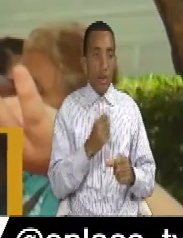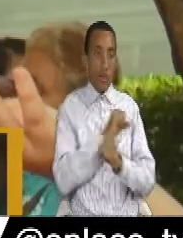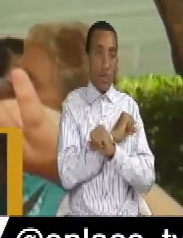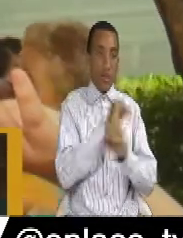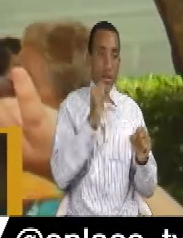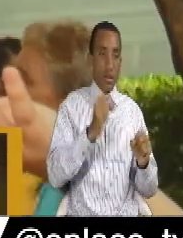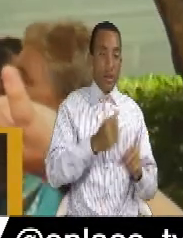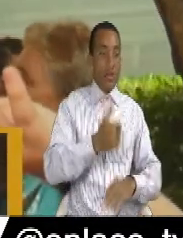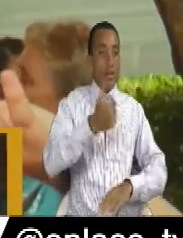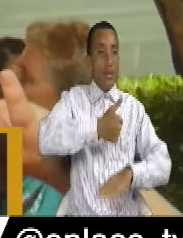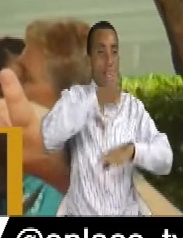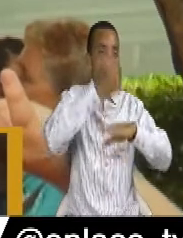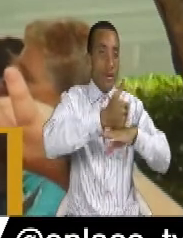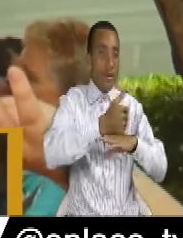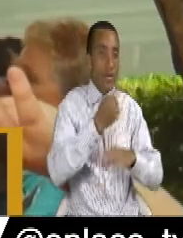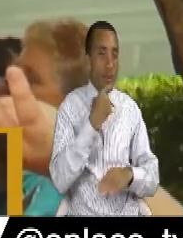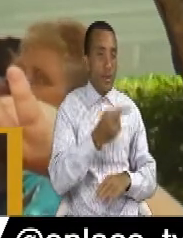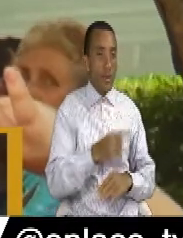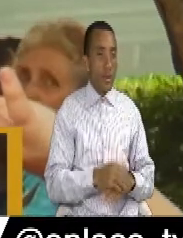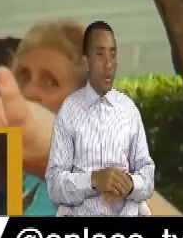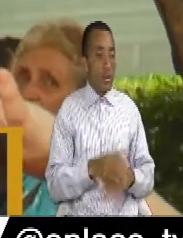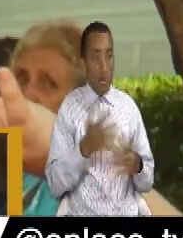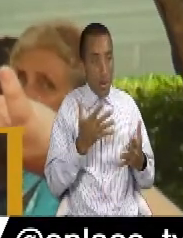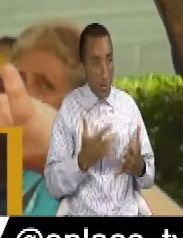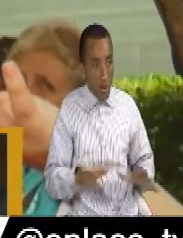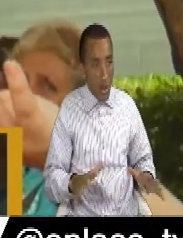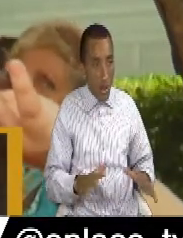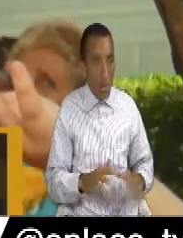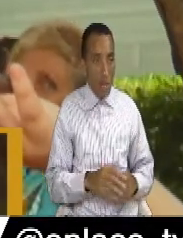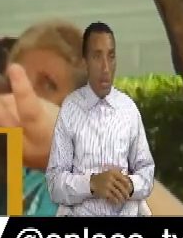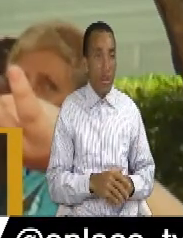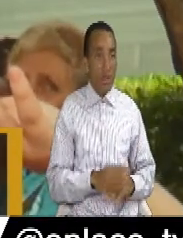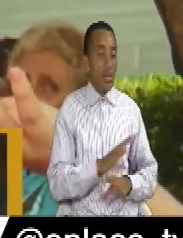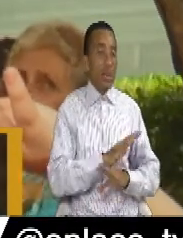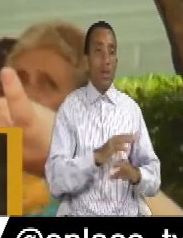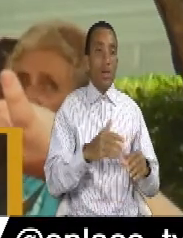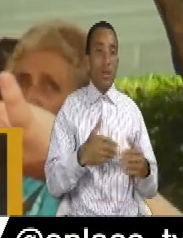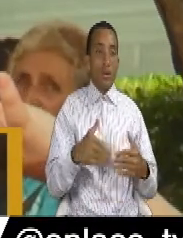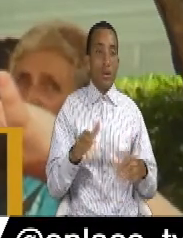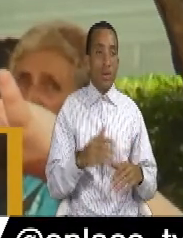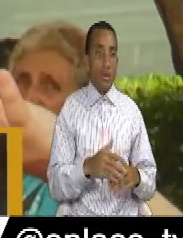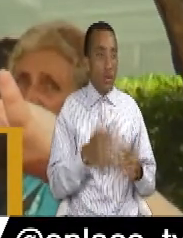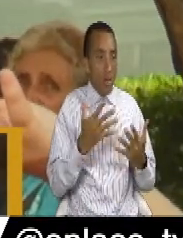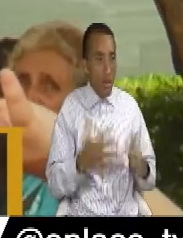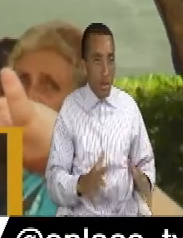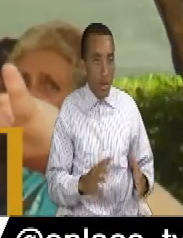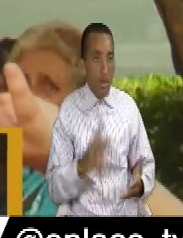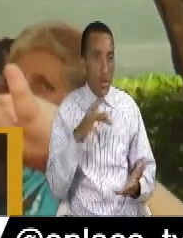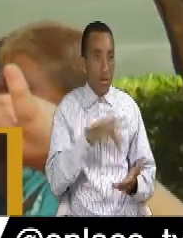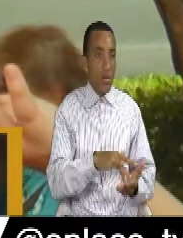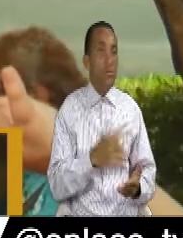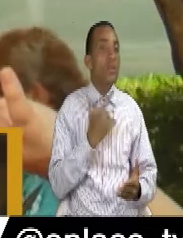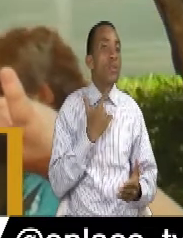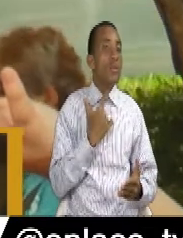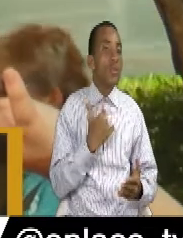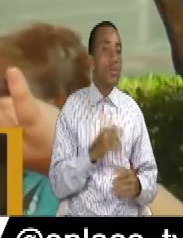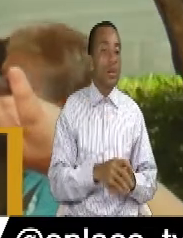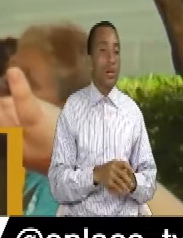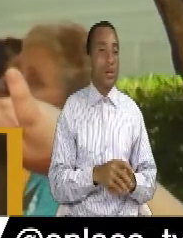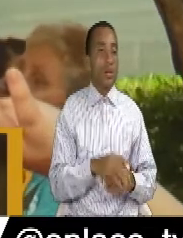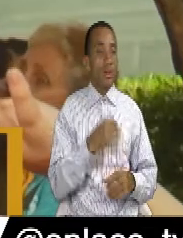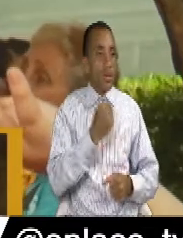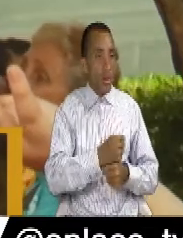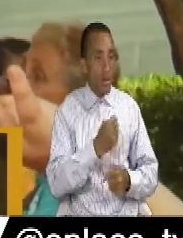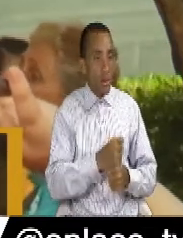me decía, el que no quiere estar en donde está, pues no está. No es que yo no quiera estar en bomberos. A mí me gusta estar en bomberos porque yo hago un trabajo